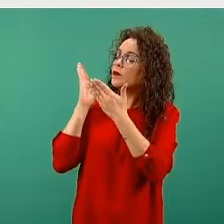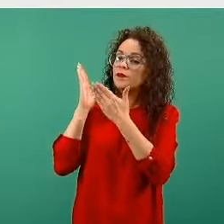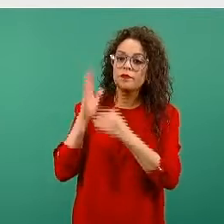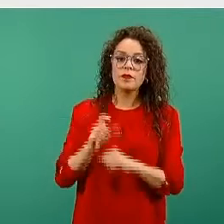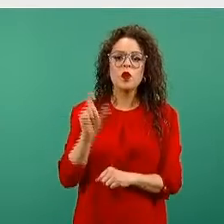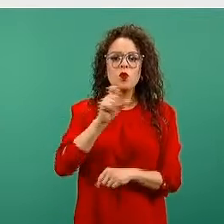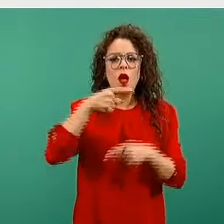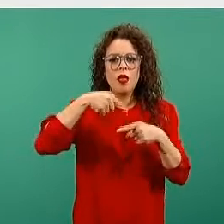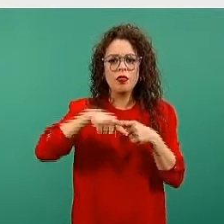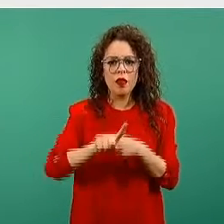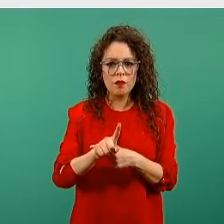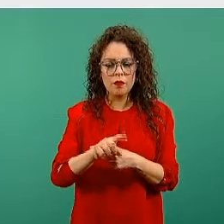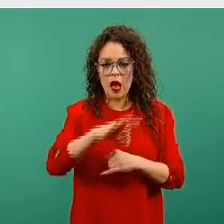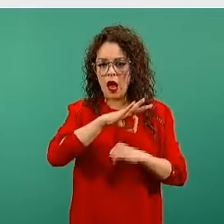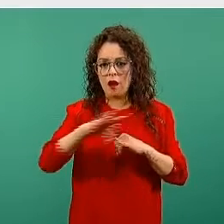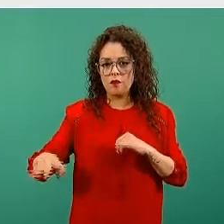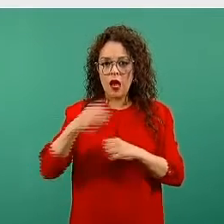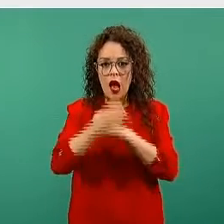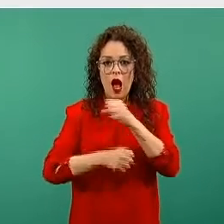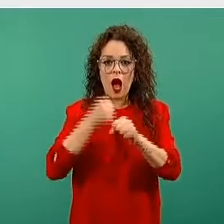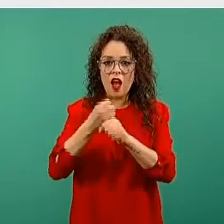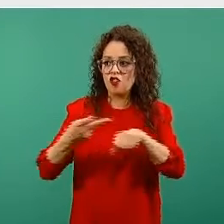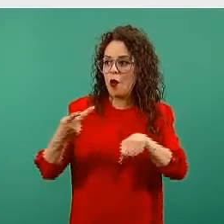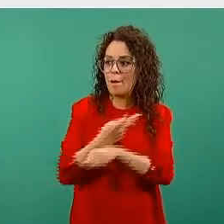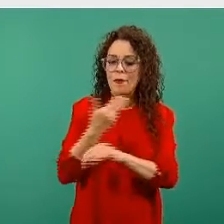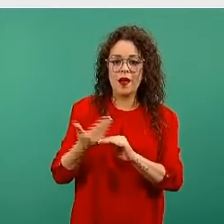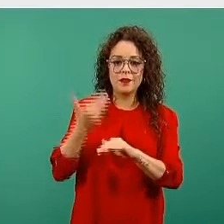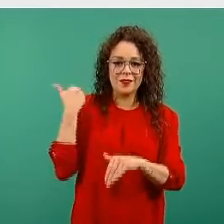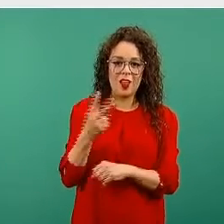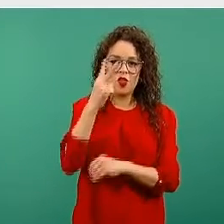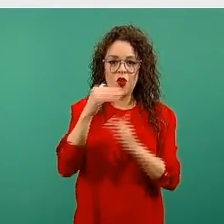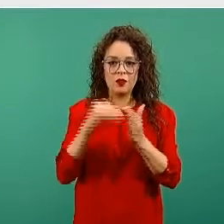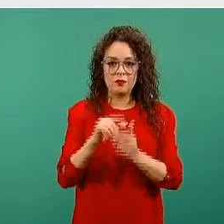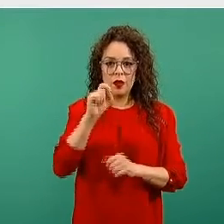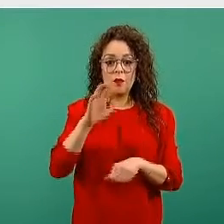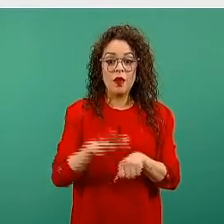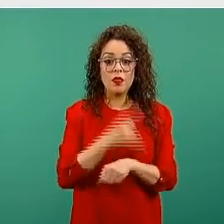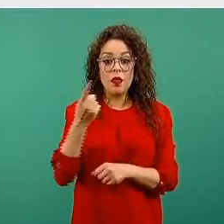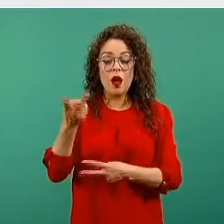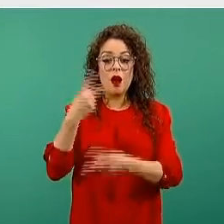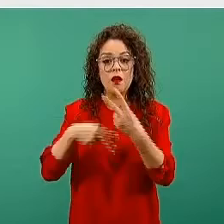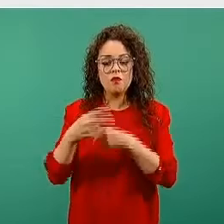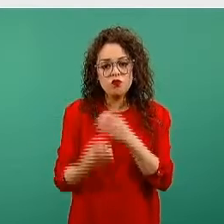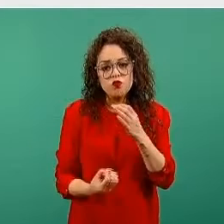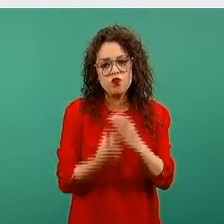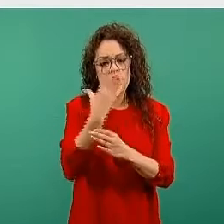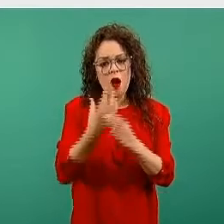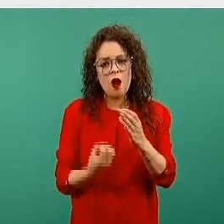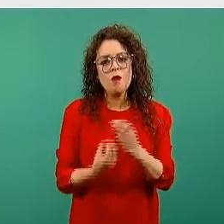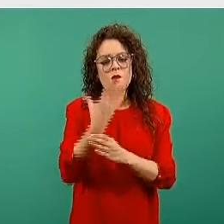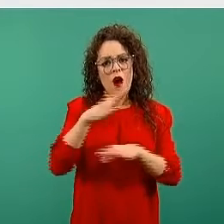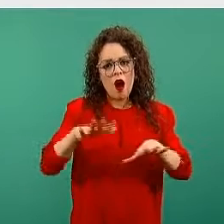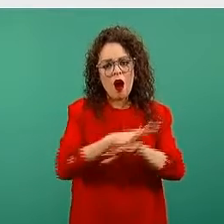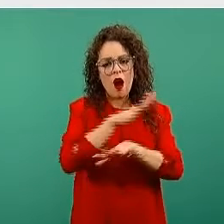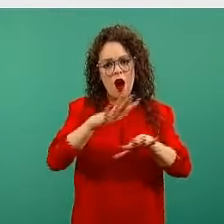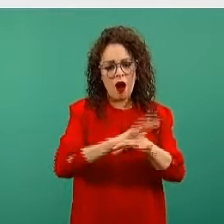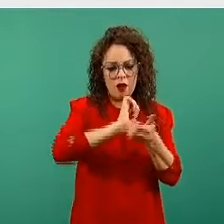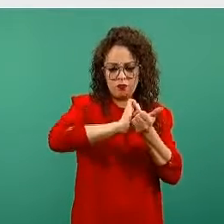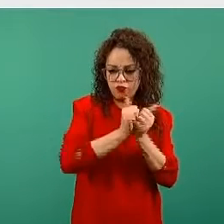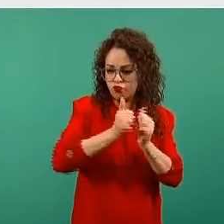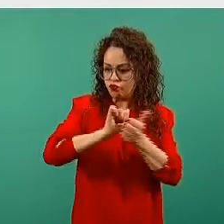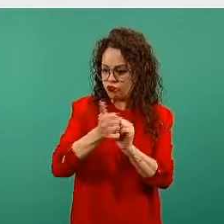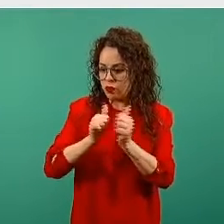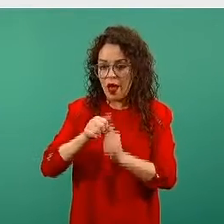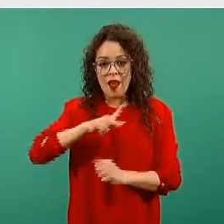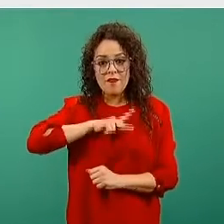año pasado, precisamente ante el surgimiento de estas nuevas variantes que además han sido clasificadas por la Organización Mundial